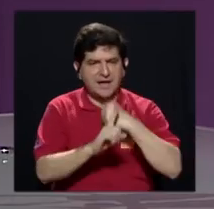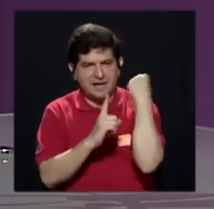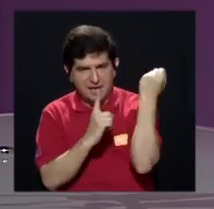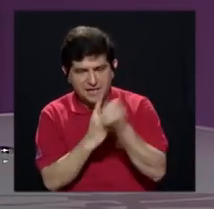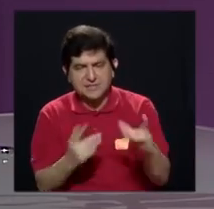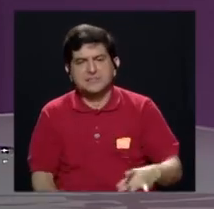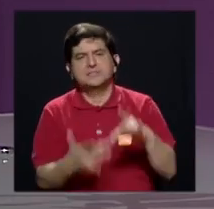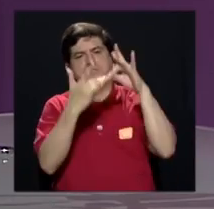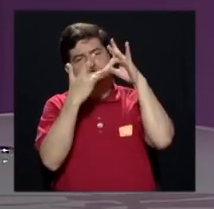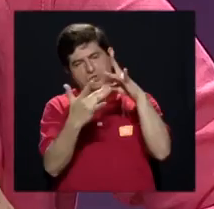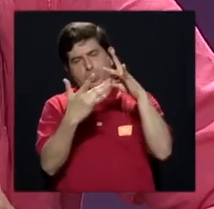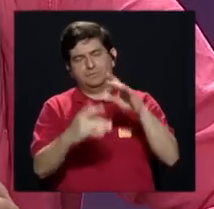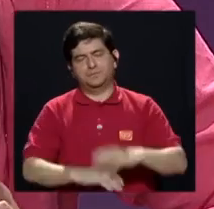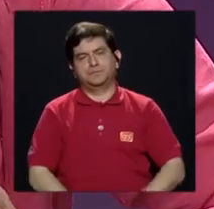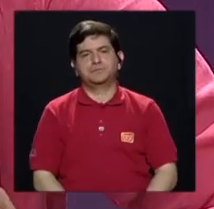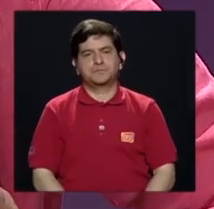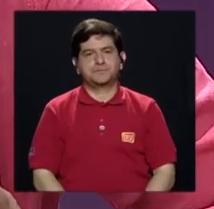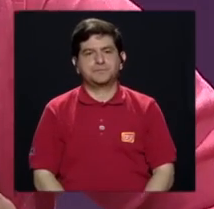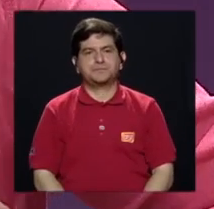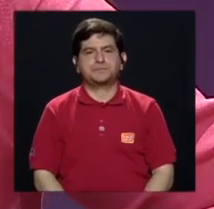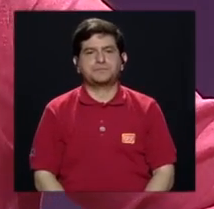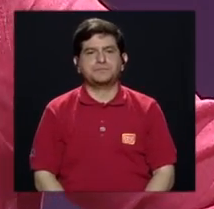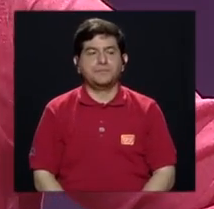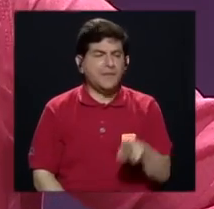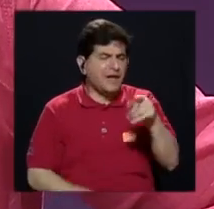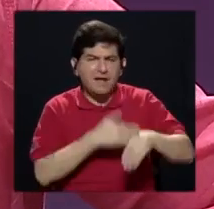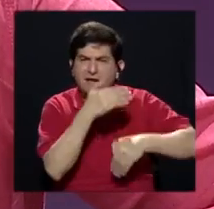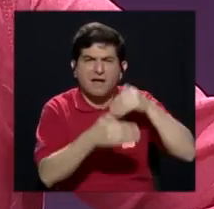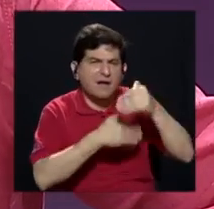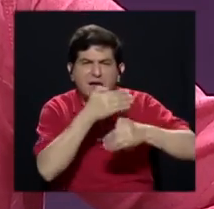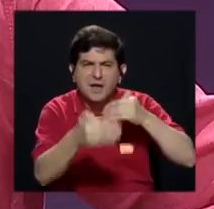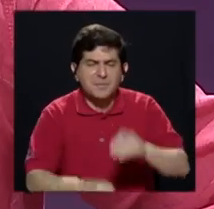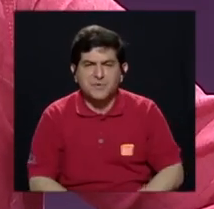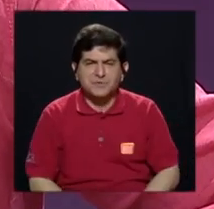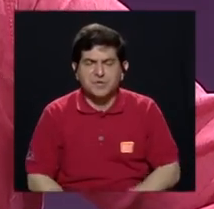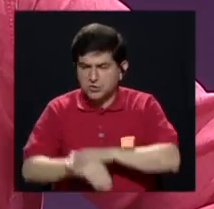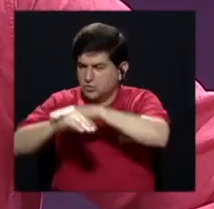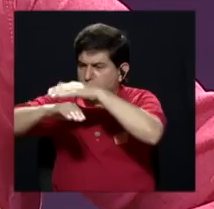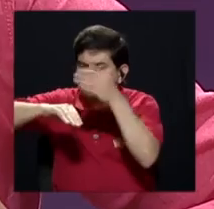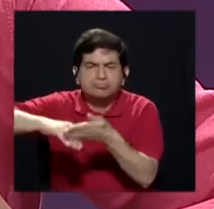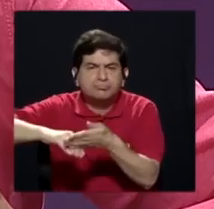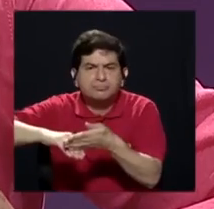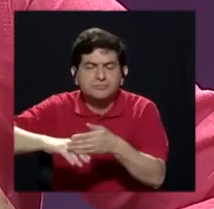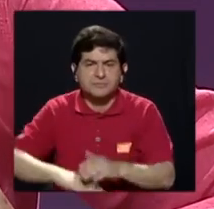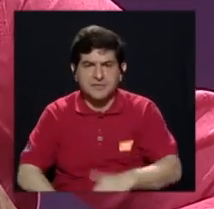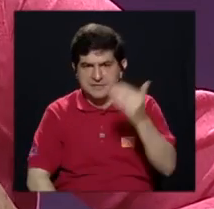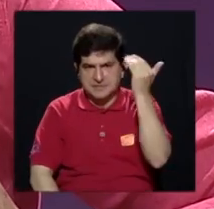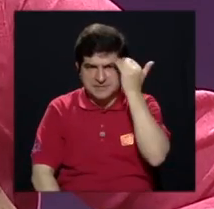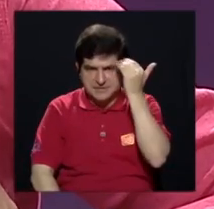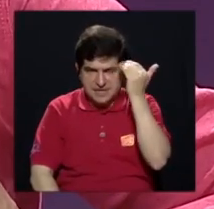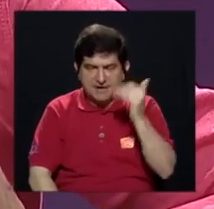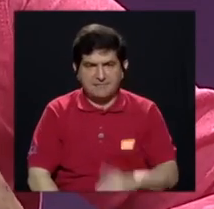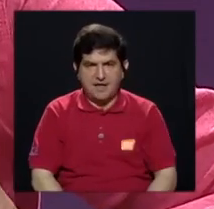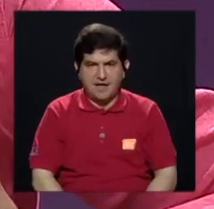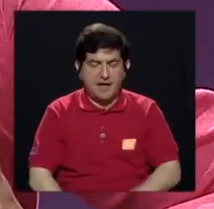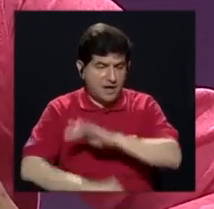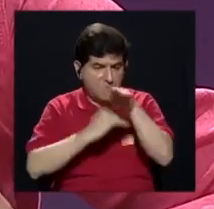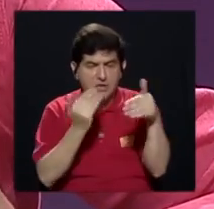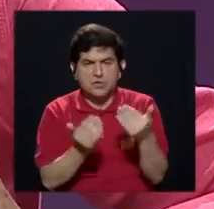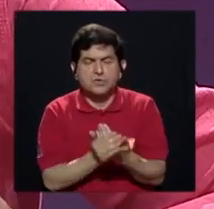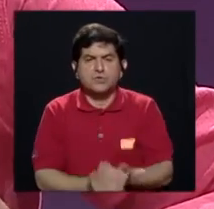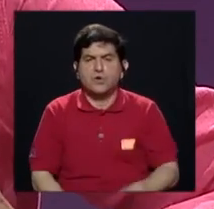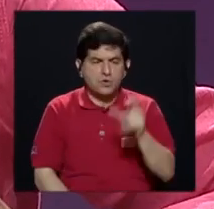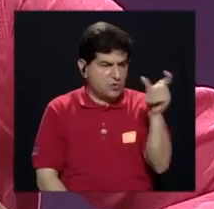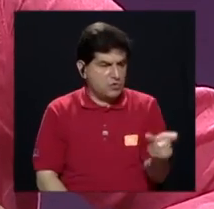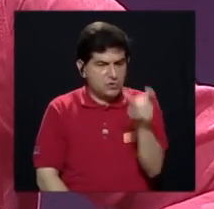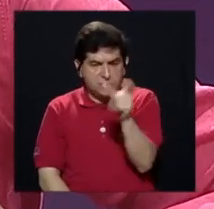especiales doctor y y en este proceso de gestación bueno sabemos que todas las todos los organismos